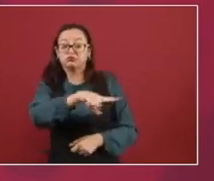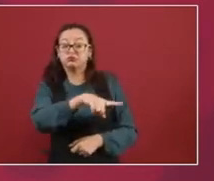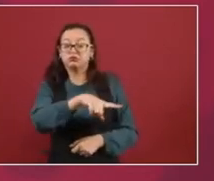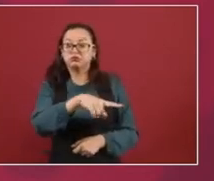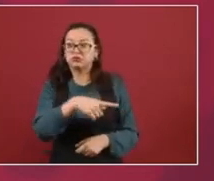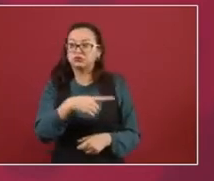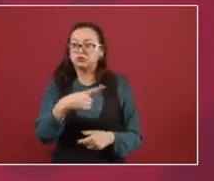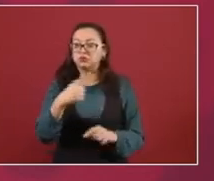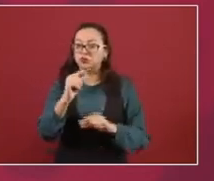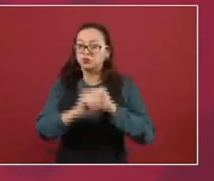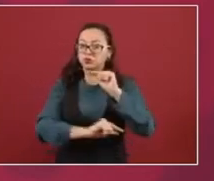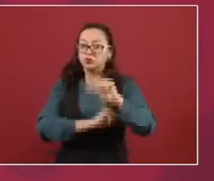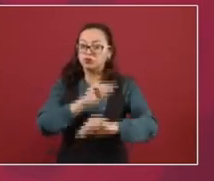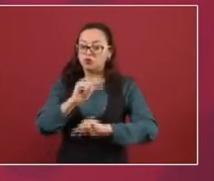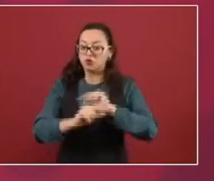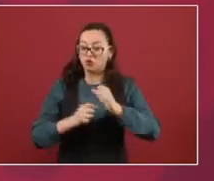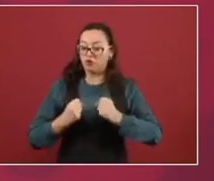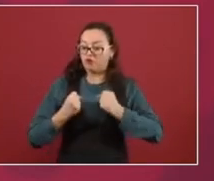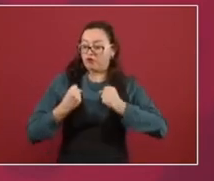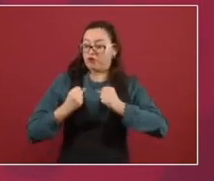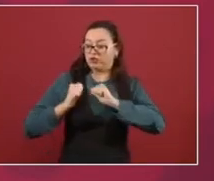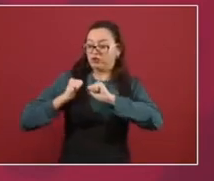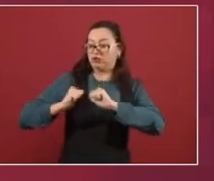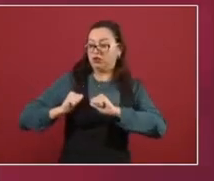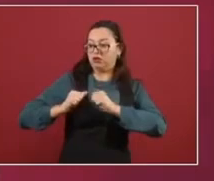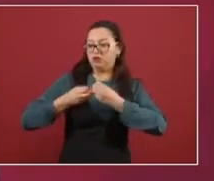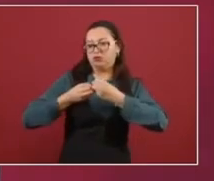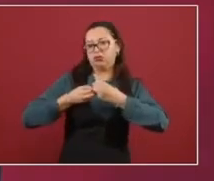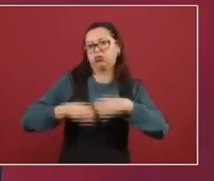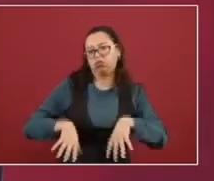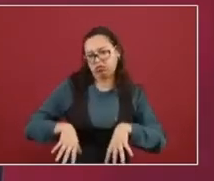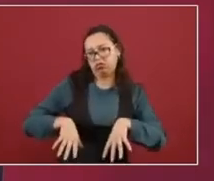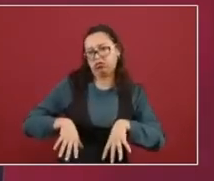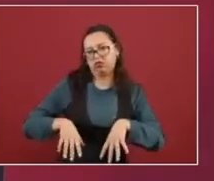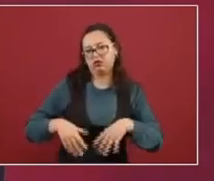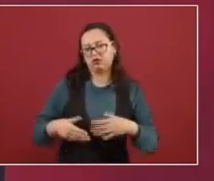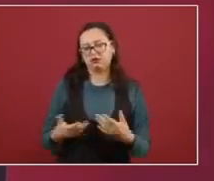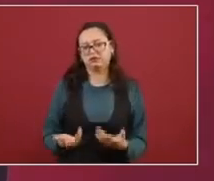credibilidad. Los dirigentes pierden autoridad,